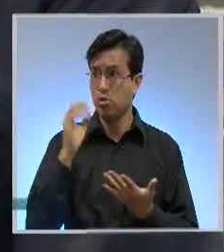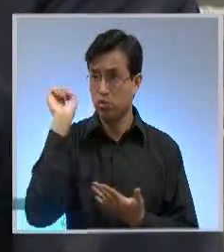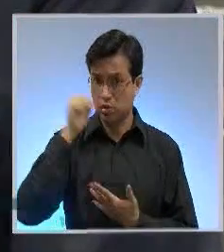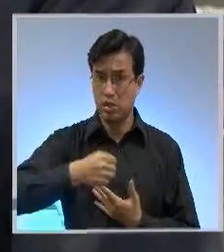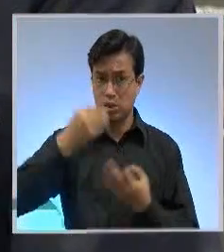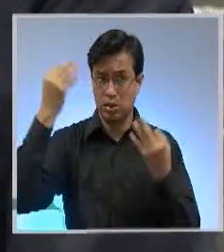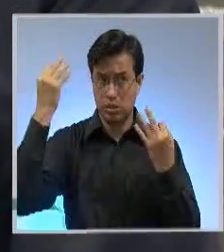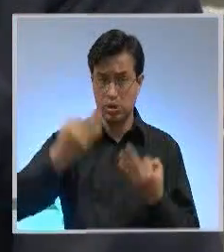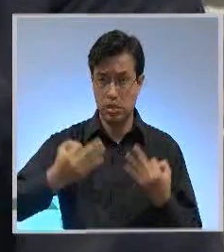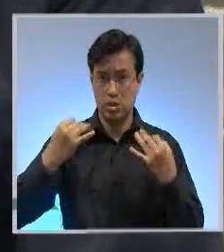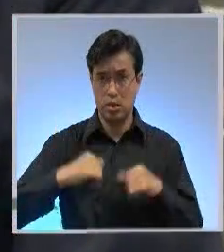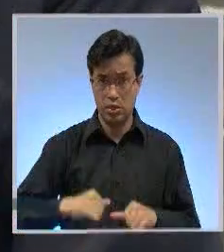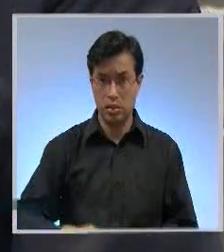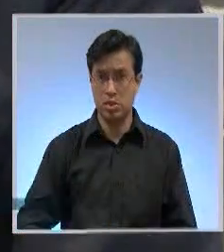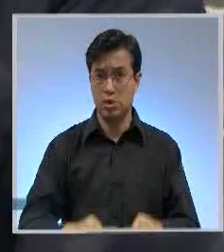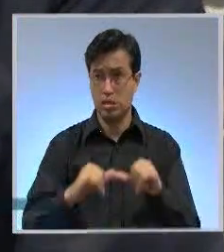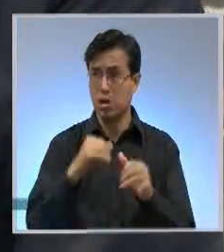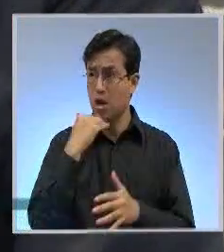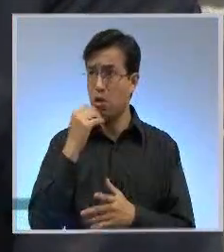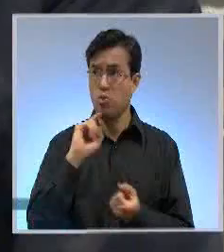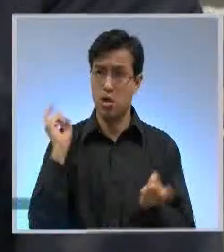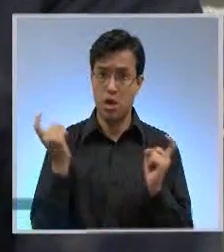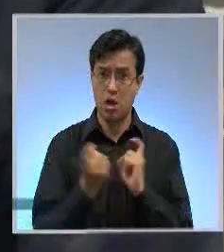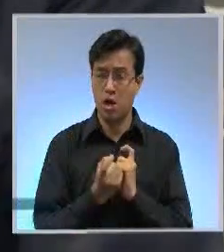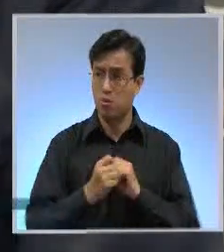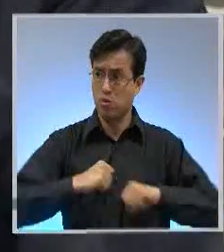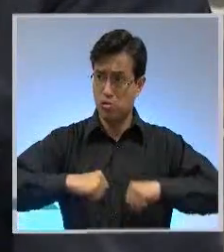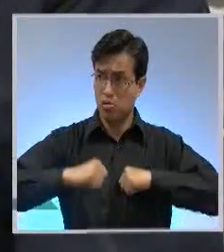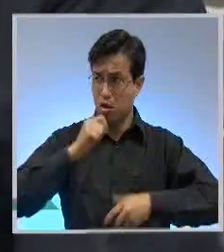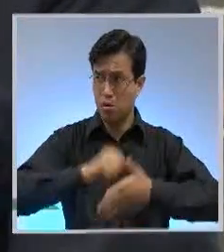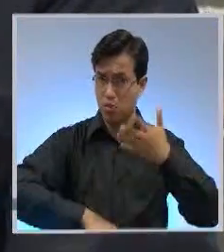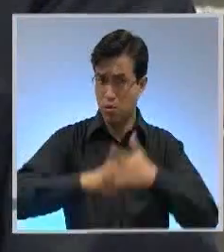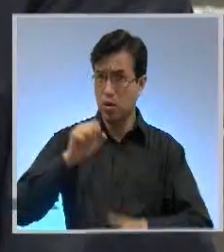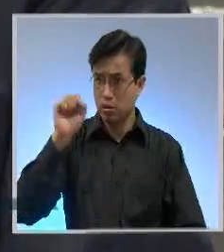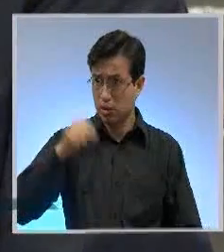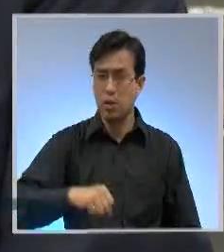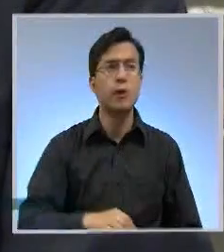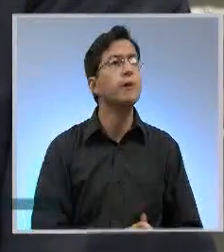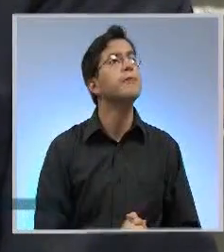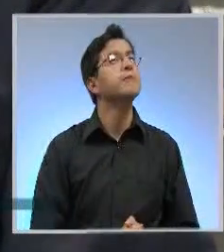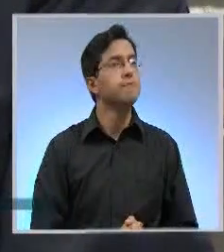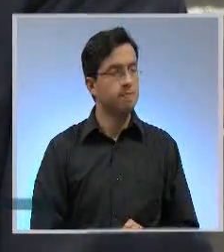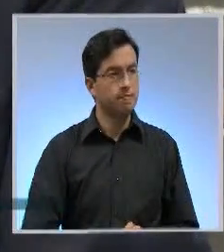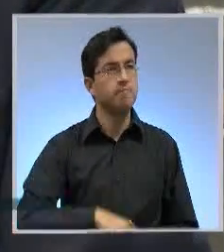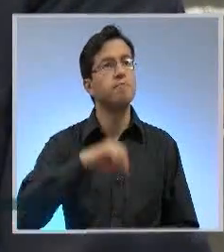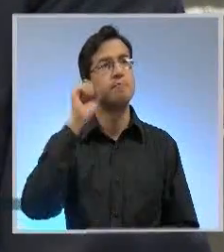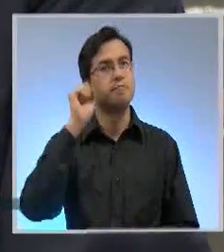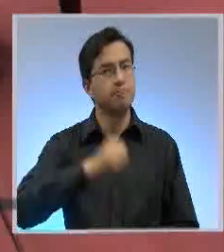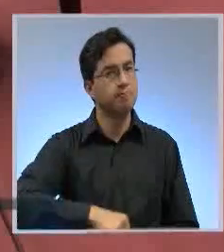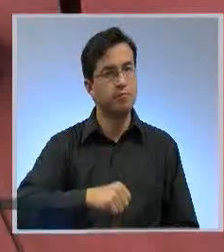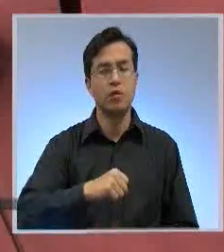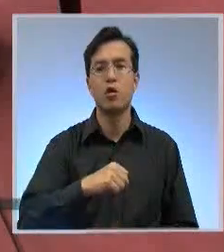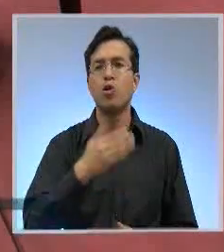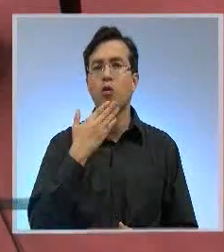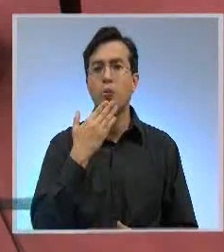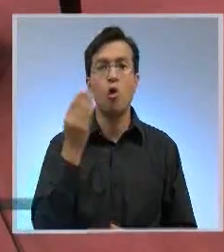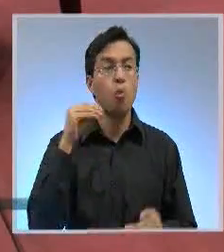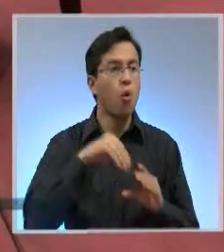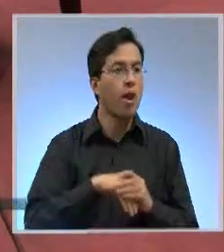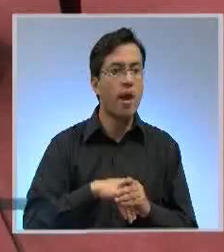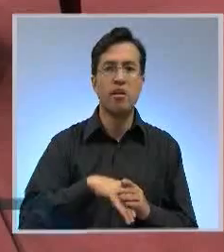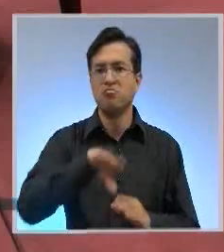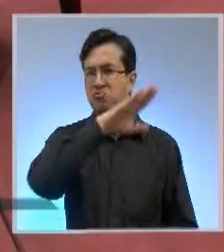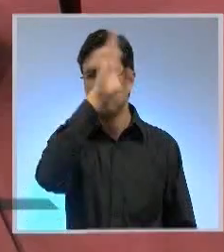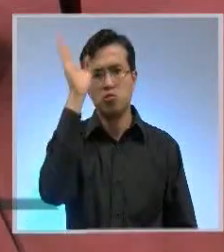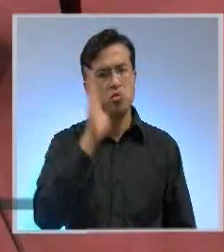a conciencia, ¿no es cierto? Un análisis profundo que está haciendo la comisión frente a este proyecto de ley. Ahora, la presidenta Rivadeneira también en la jornada de hoy